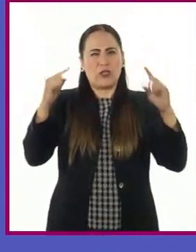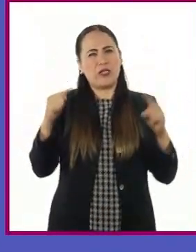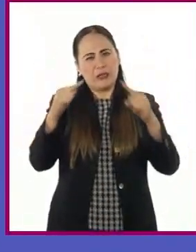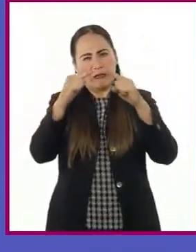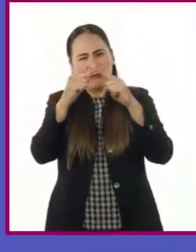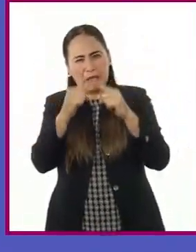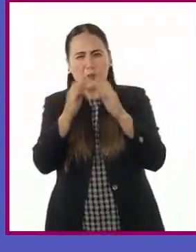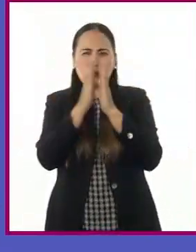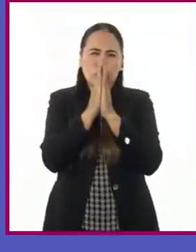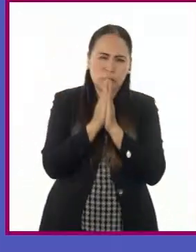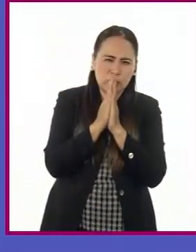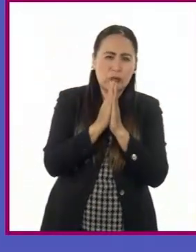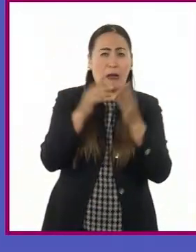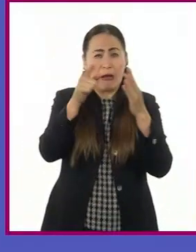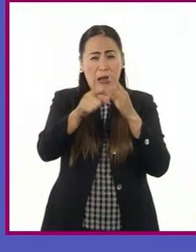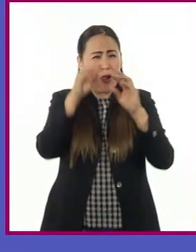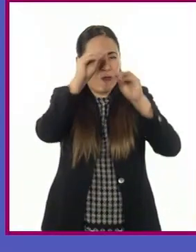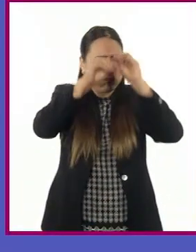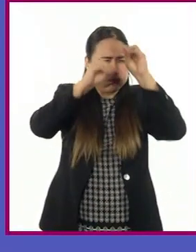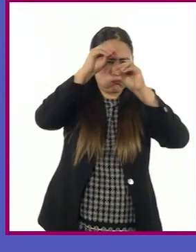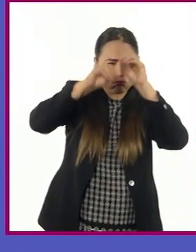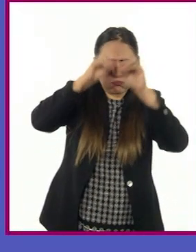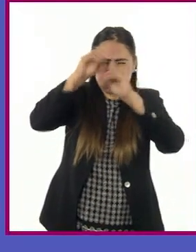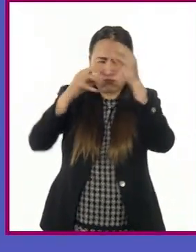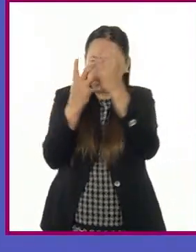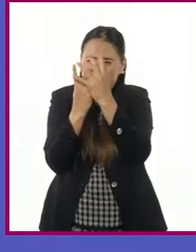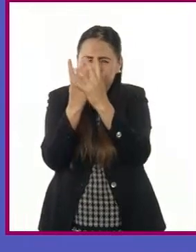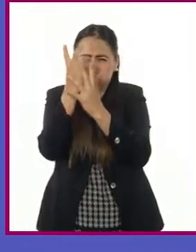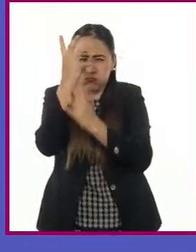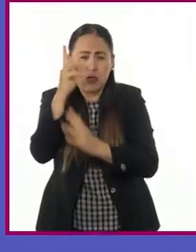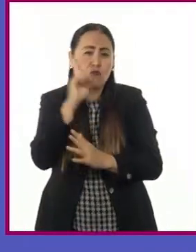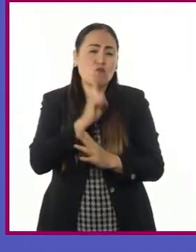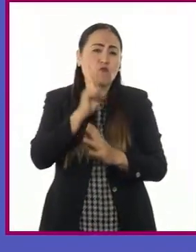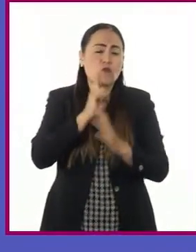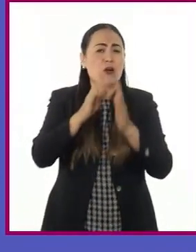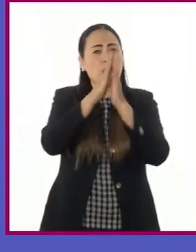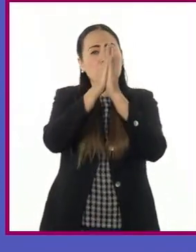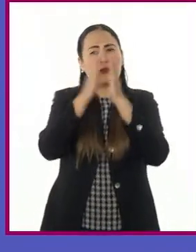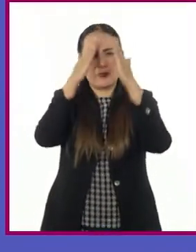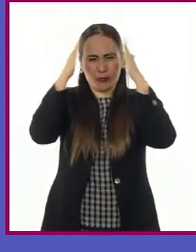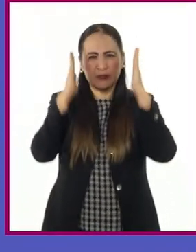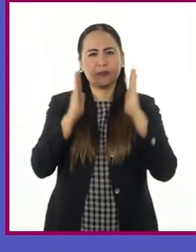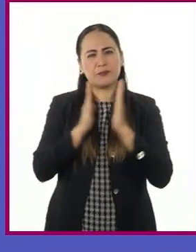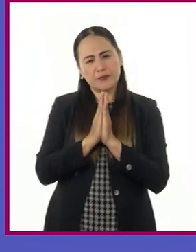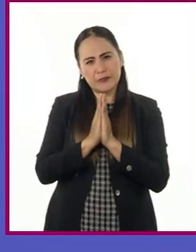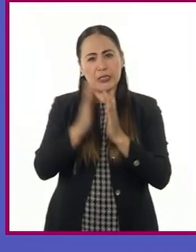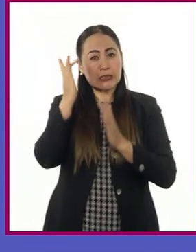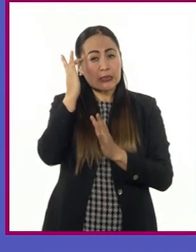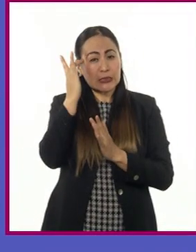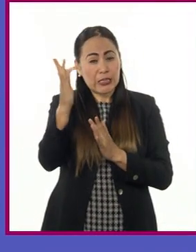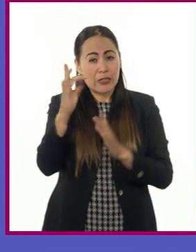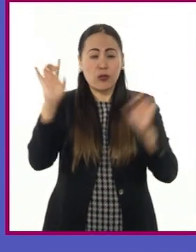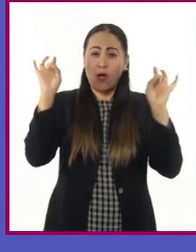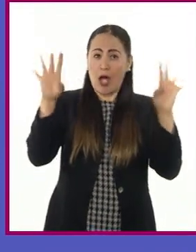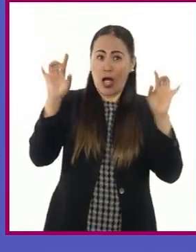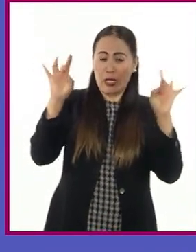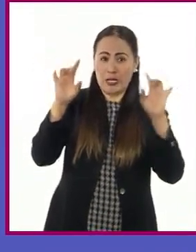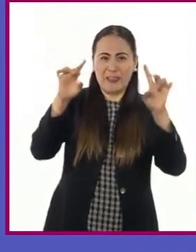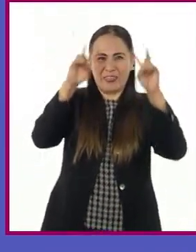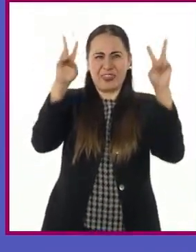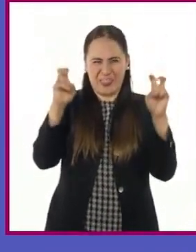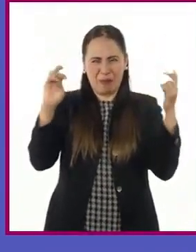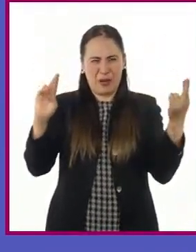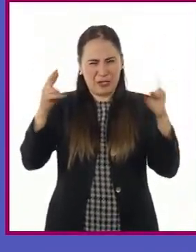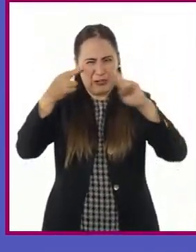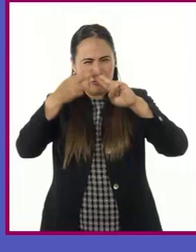conventos se llenaron de múltiples adornos e imágenes de vírgenes, santos, ángeles y escenas religiosas.